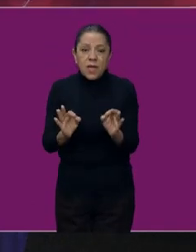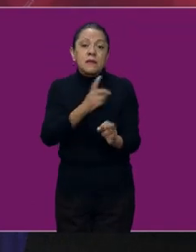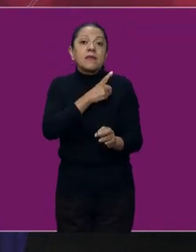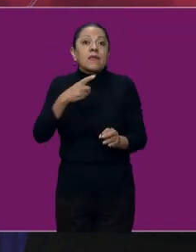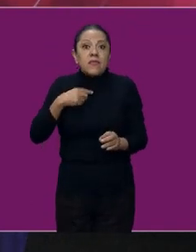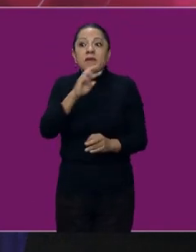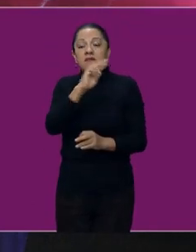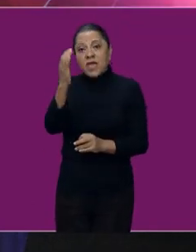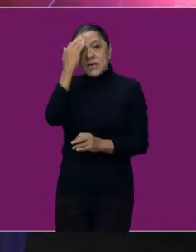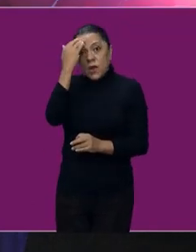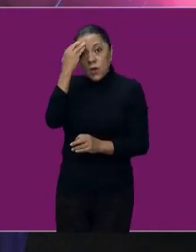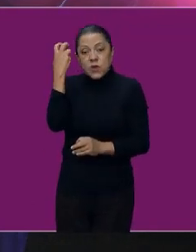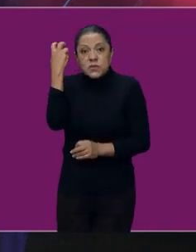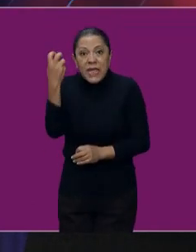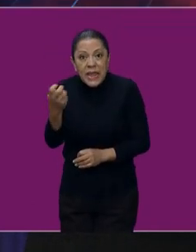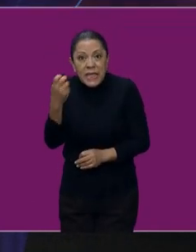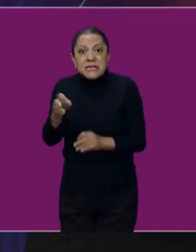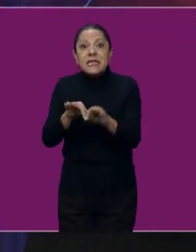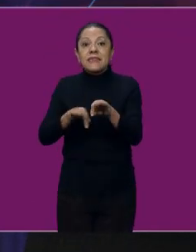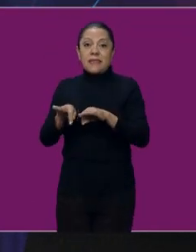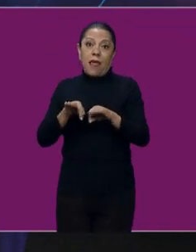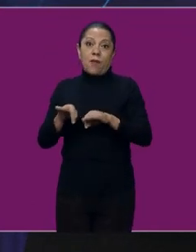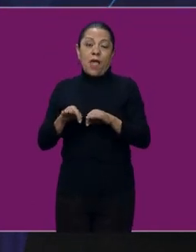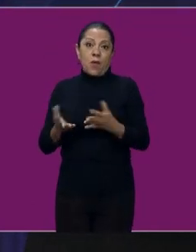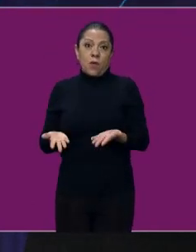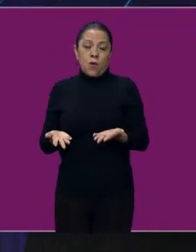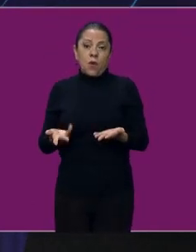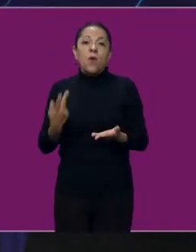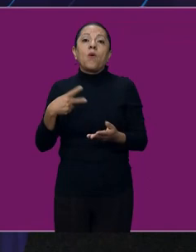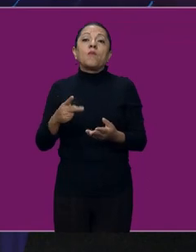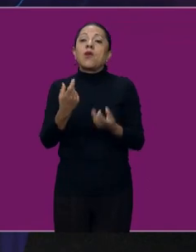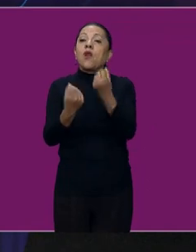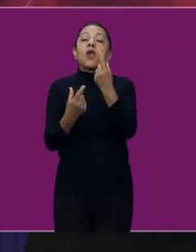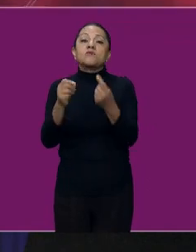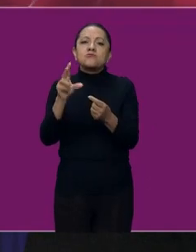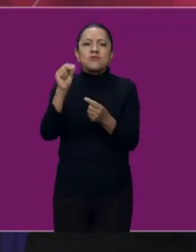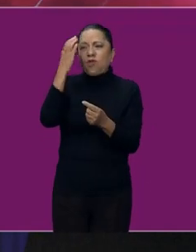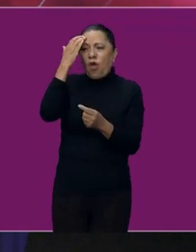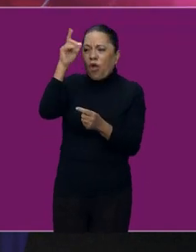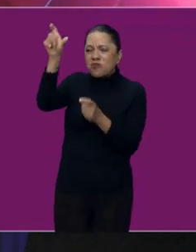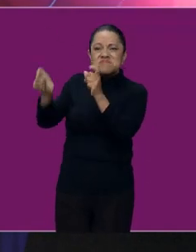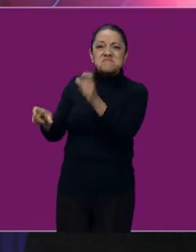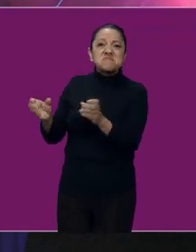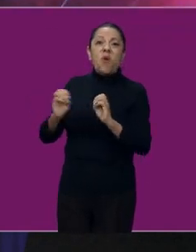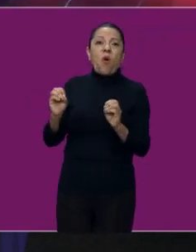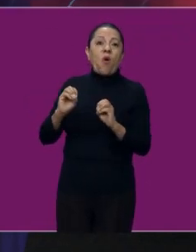reconocerse ese trabajo y esa labor que ellos tienen